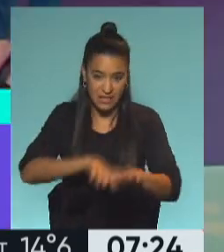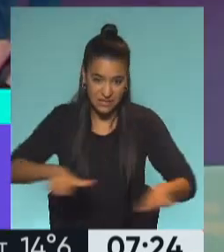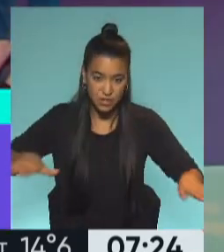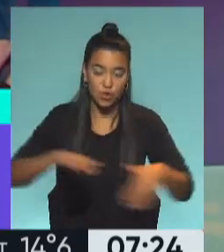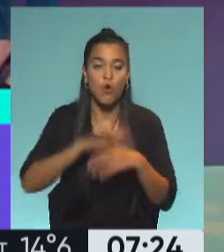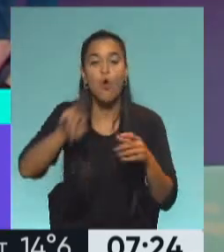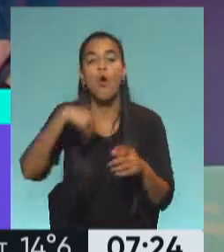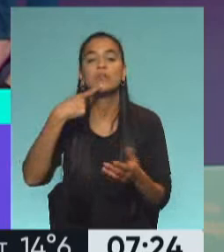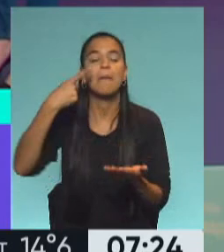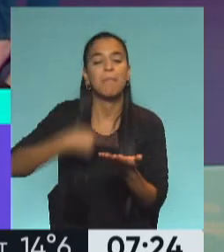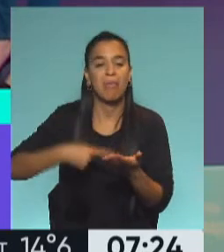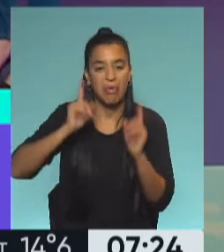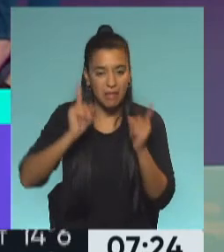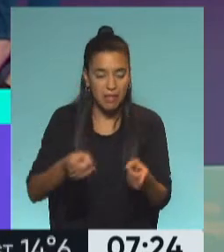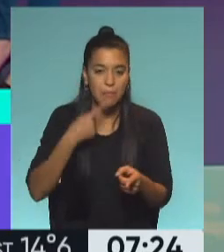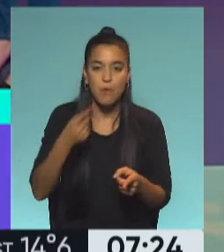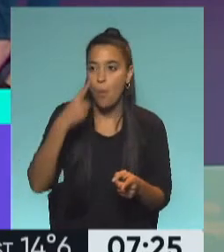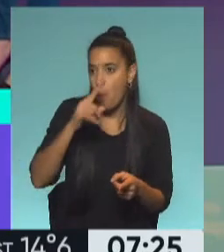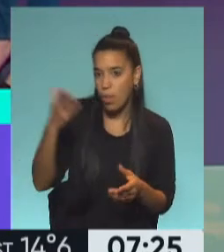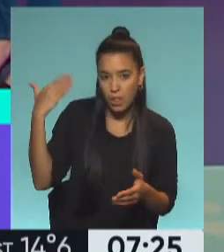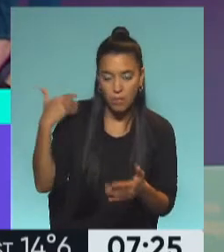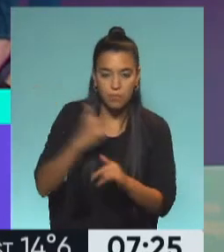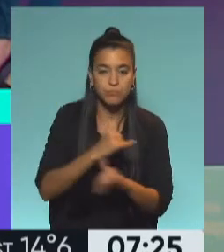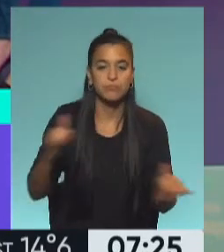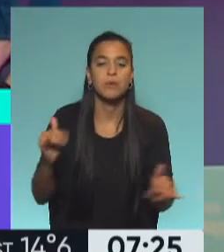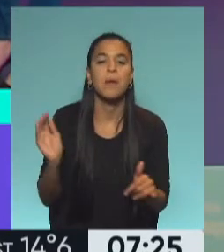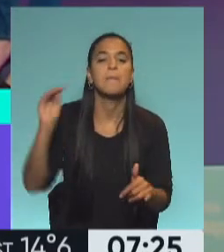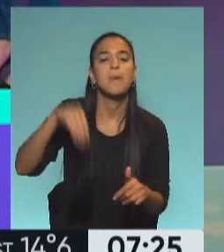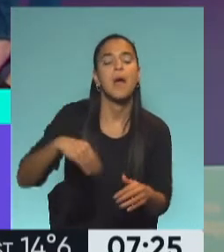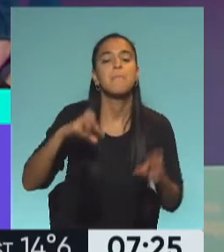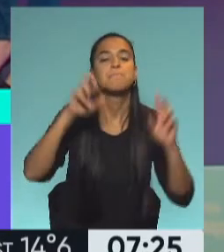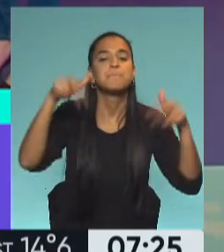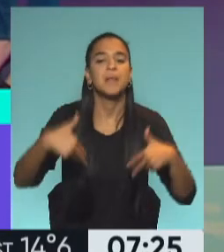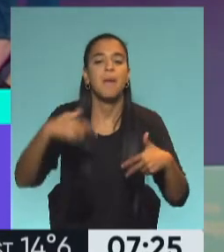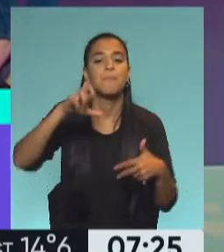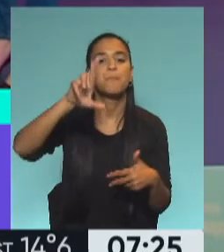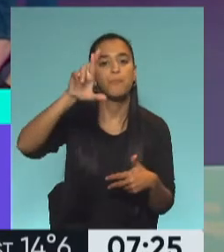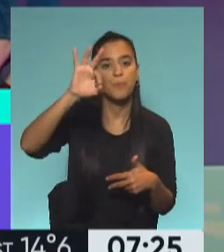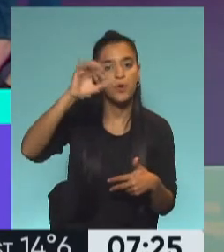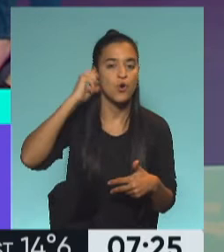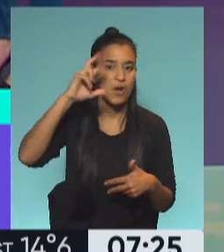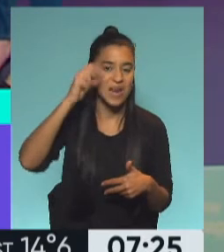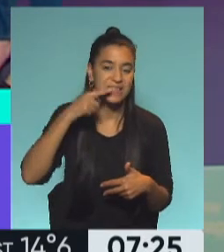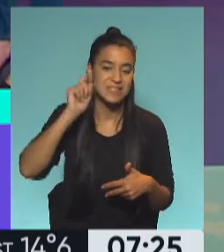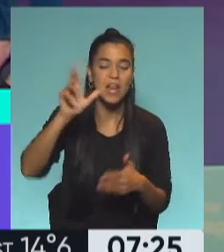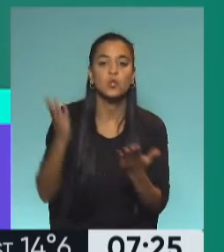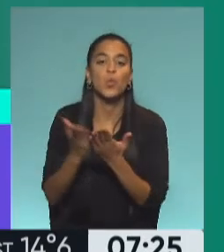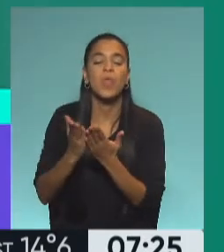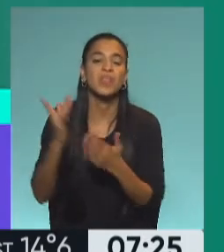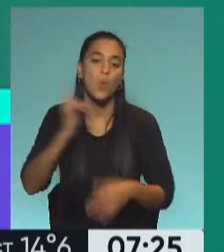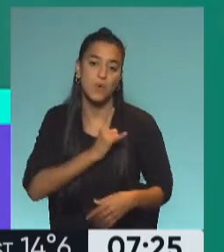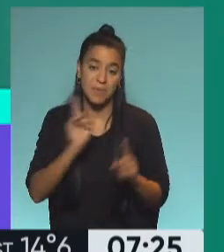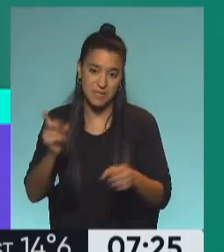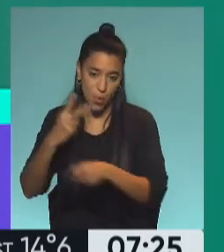otra de las medidas que fue anunciada justamente en las últimas horas. Sí, la ampliación del programa Progresar, que es para los estudiantes universitarios y